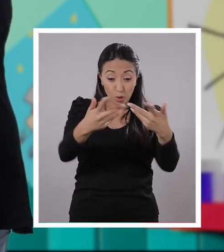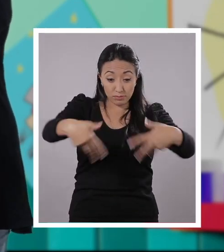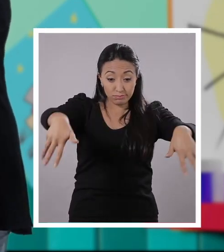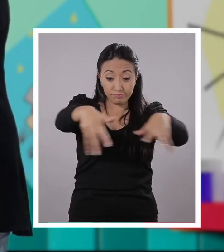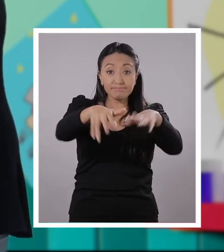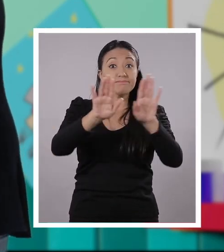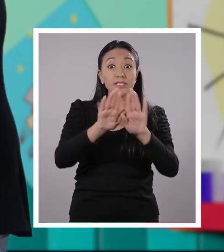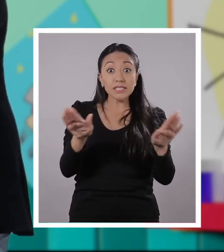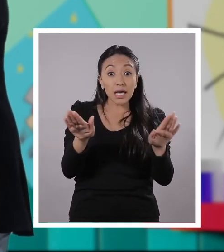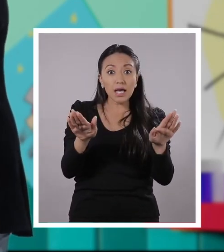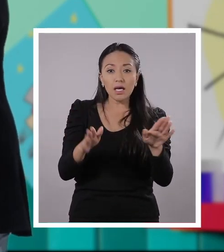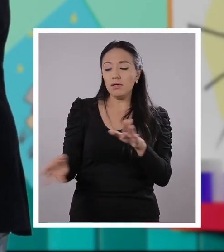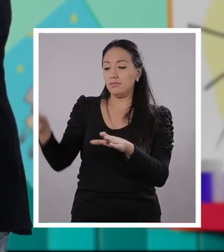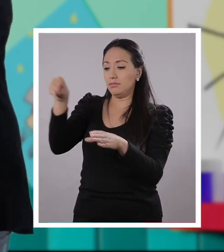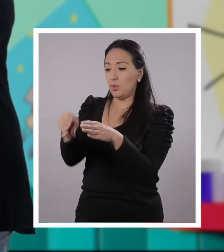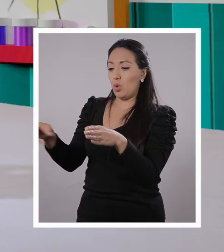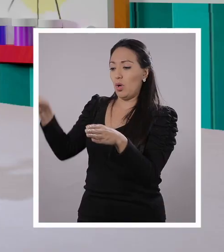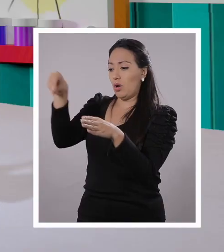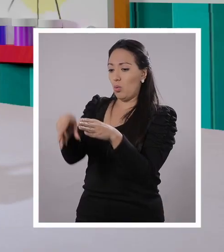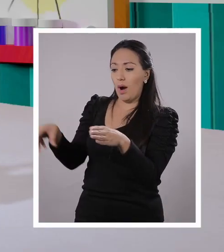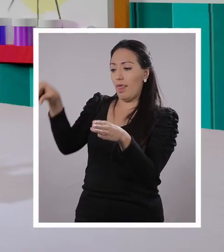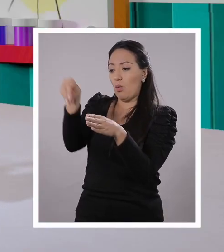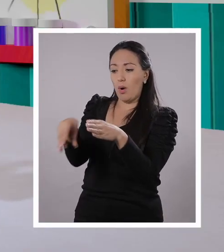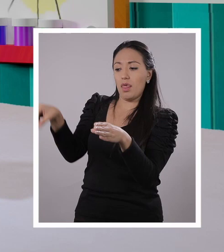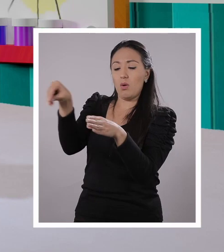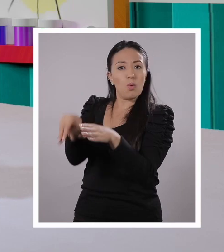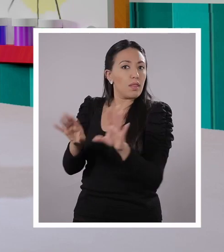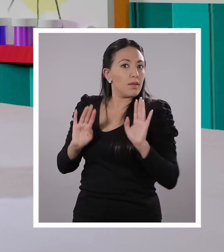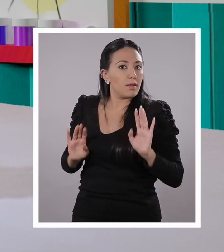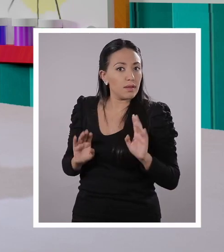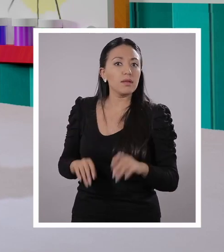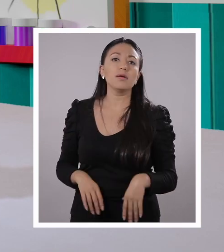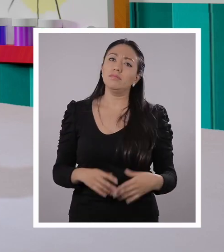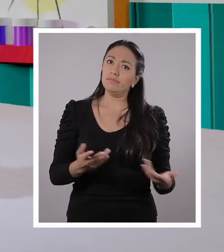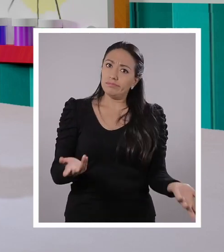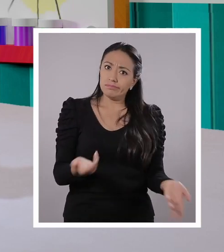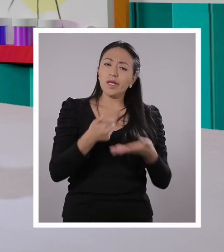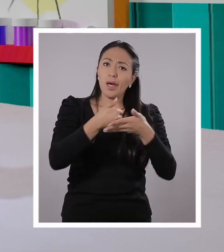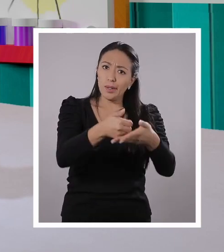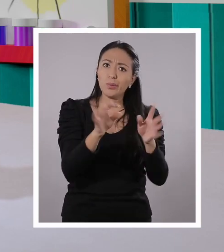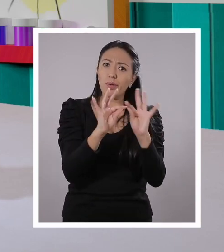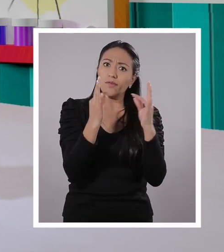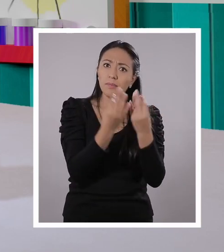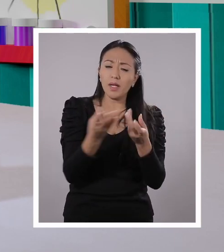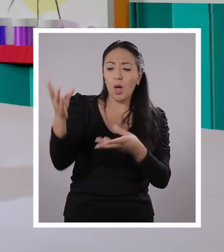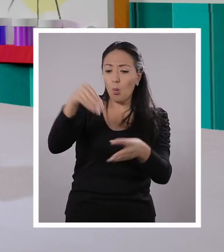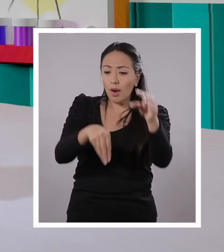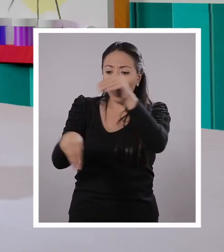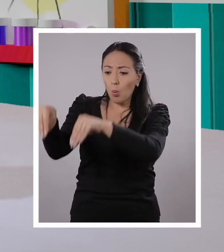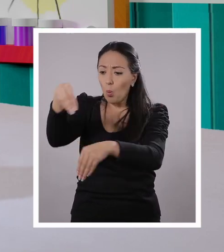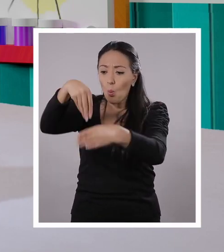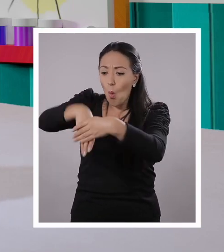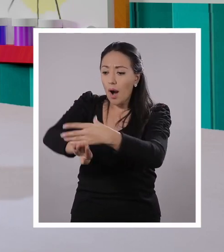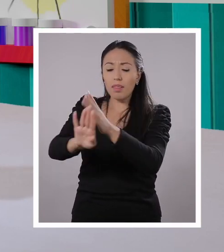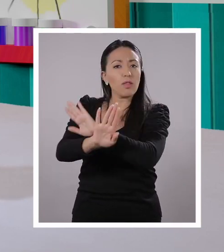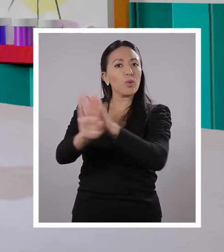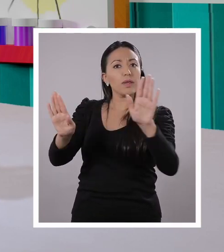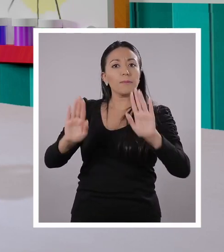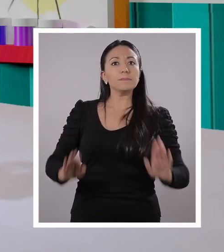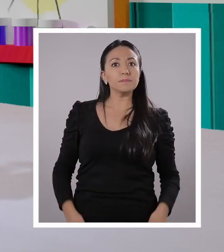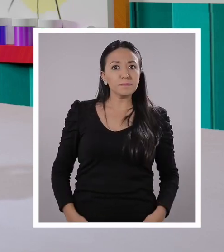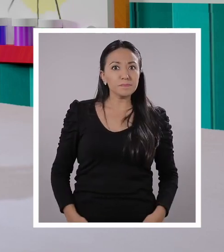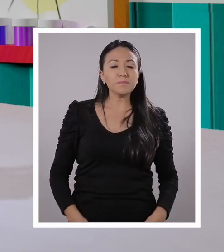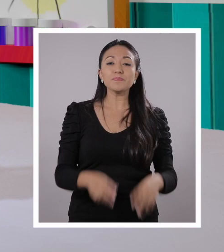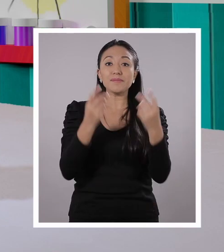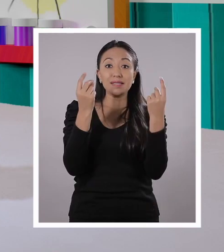limpio, pueden ayudar a desinfectar. Guardar. ¡Ah! Y por supuesto, a guardar. ¡Qué lindo ayudar a la familia! ¡Muy bien! ¡Misión cumplida!